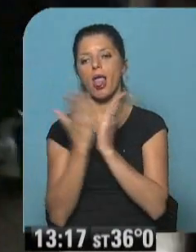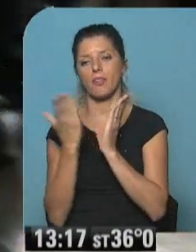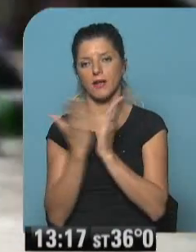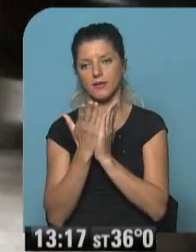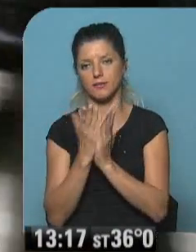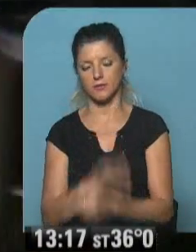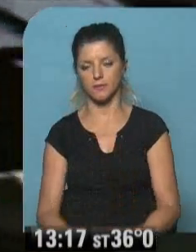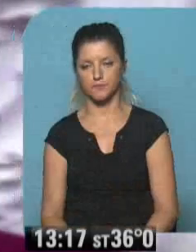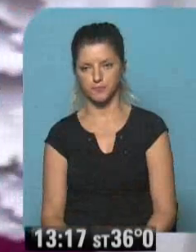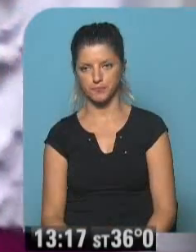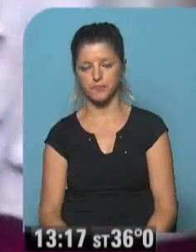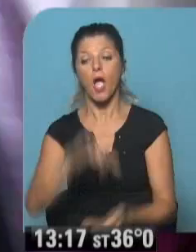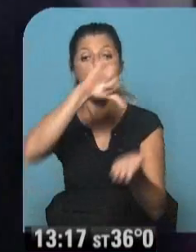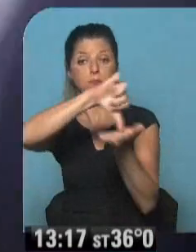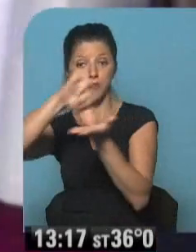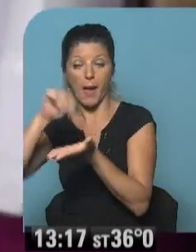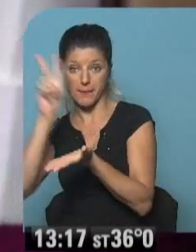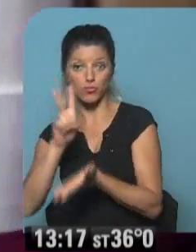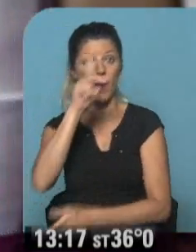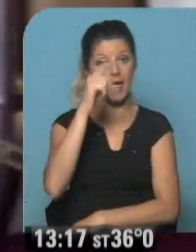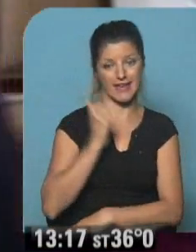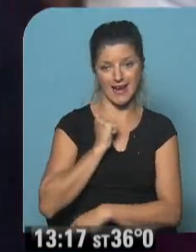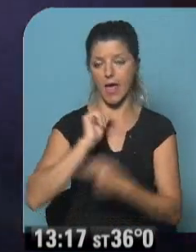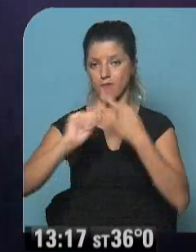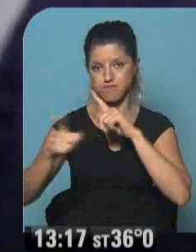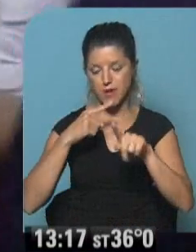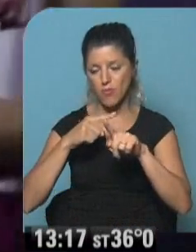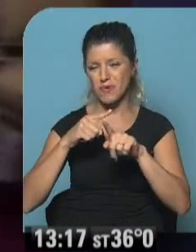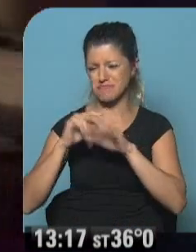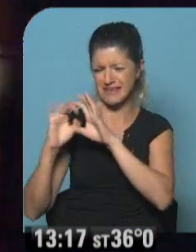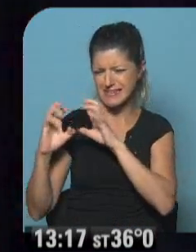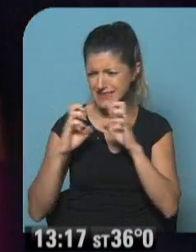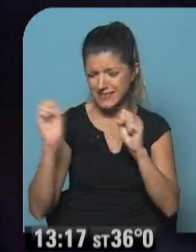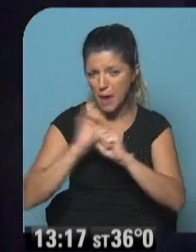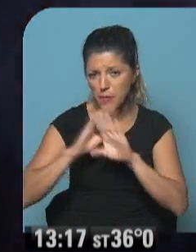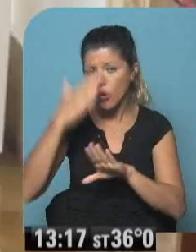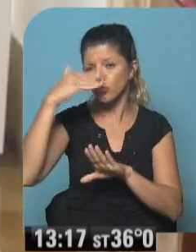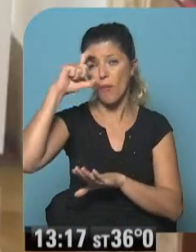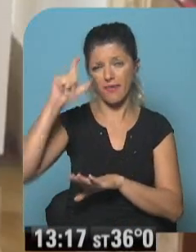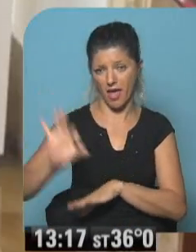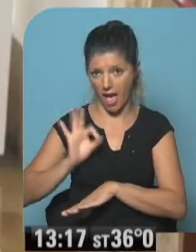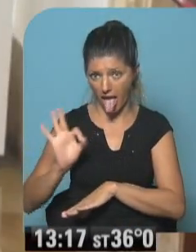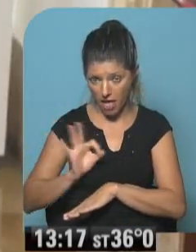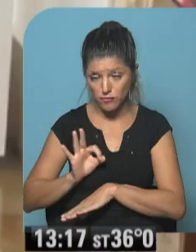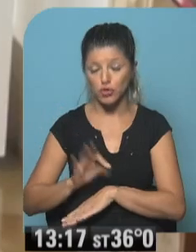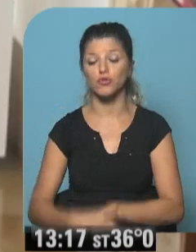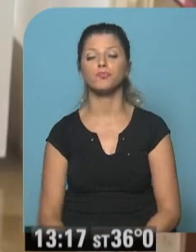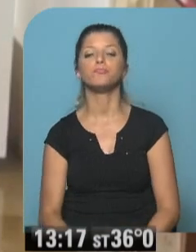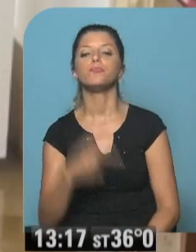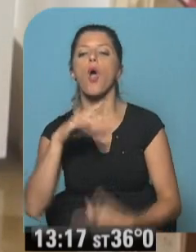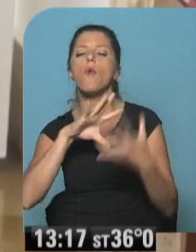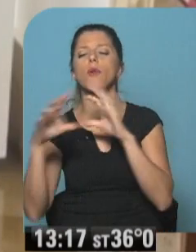Las relaciones diplomáticas entre Venezuela y Canadá se encuentran en el punto más bajo de la última década y tomaron la forma de una